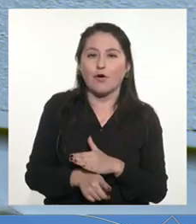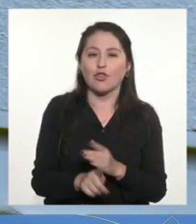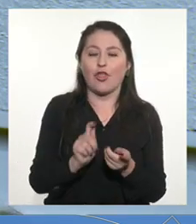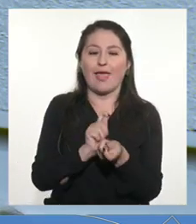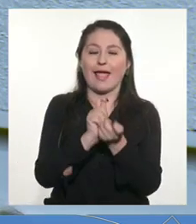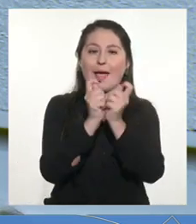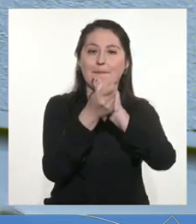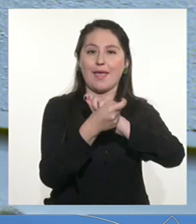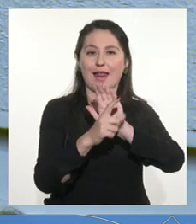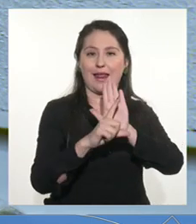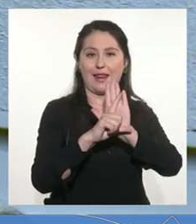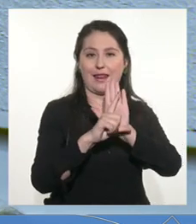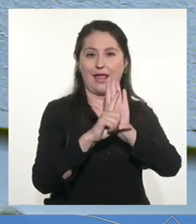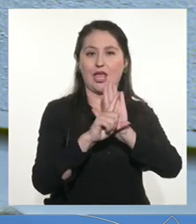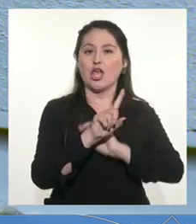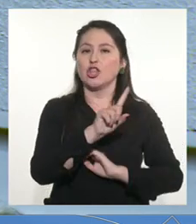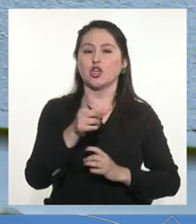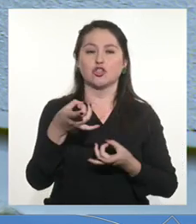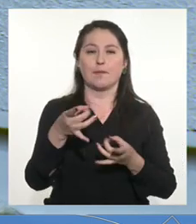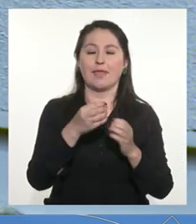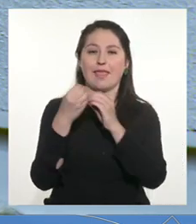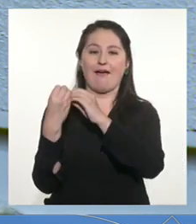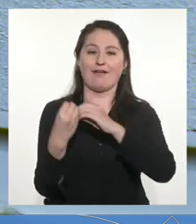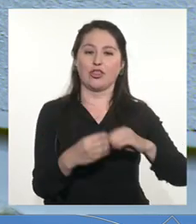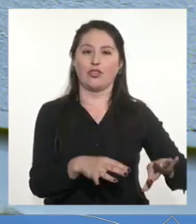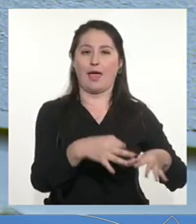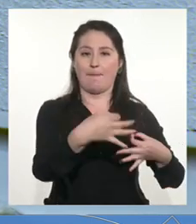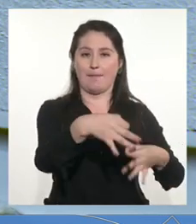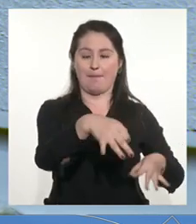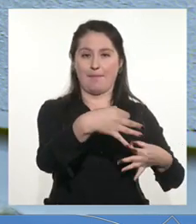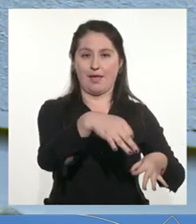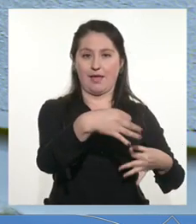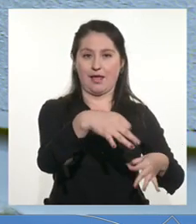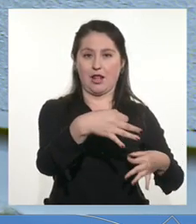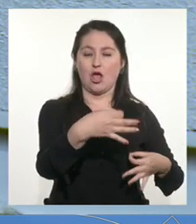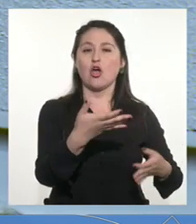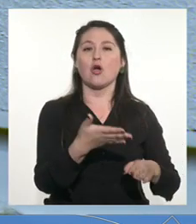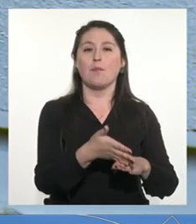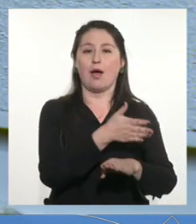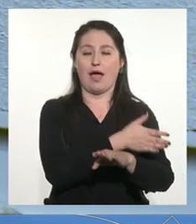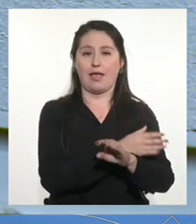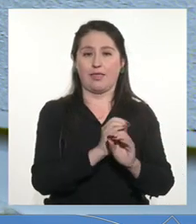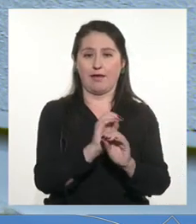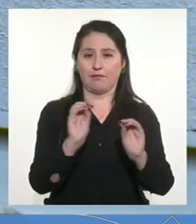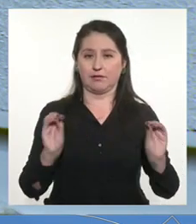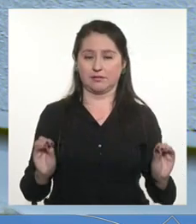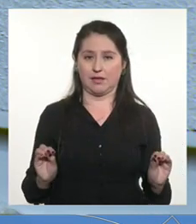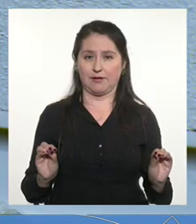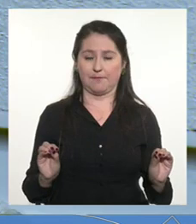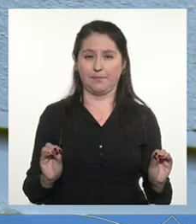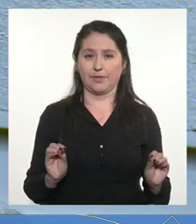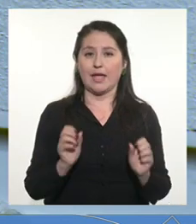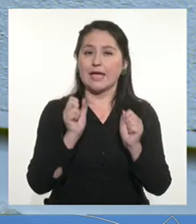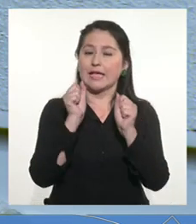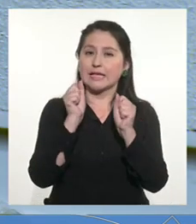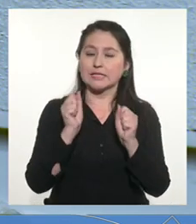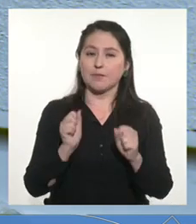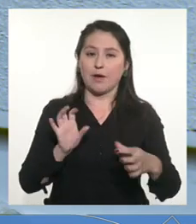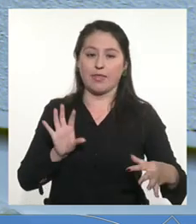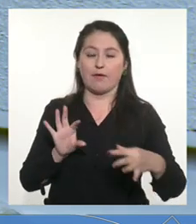no es sólo abandonar el papel tal como se ha planteado anteriormente el de poder vincular